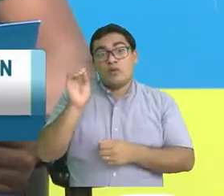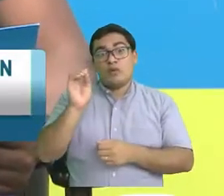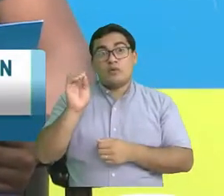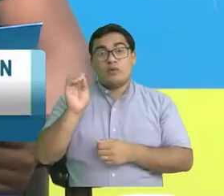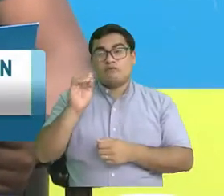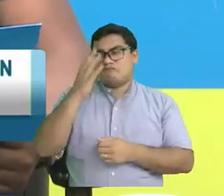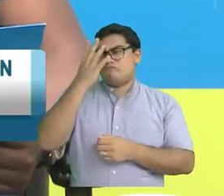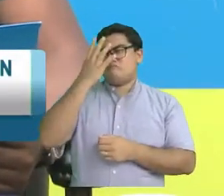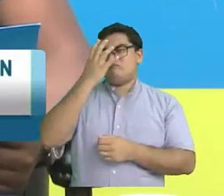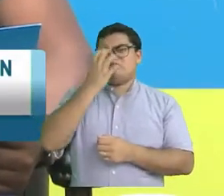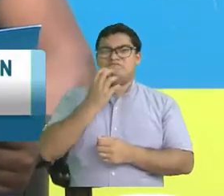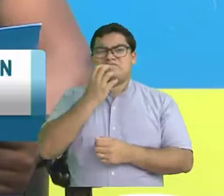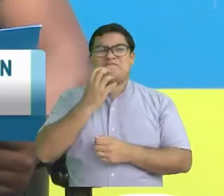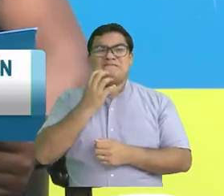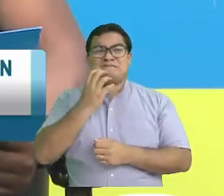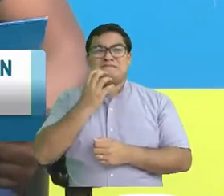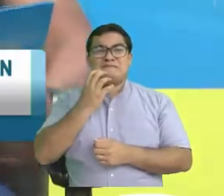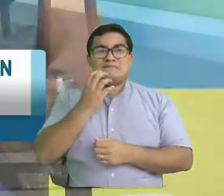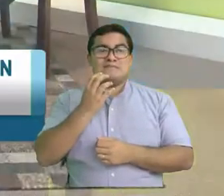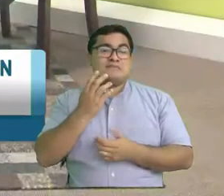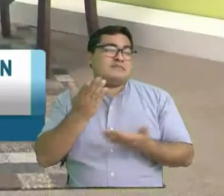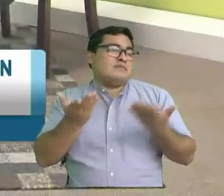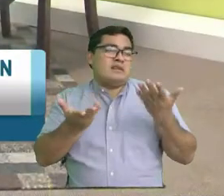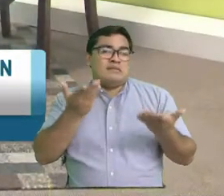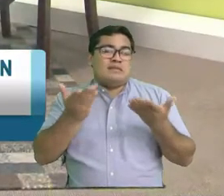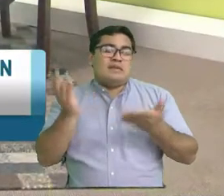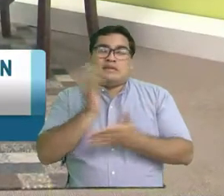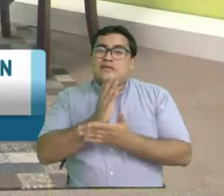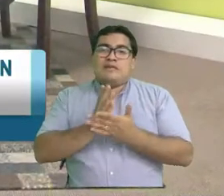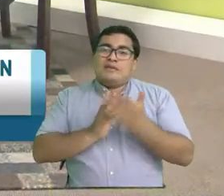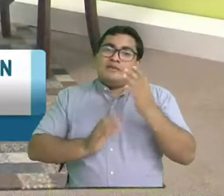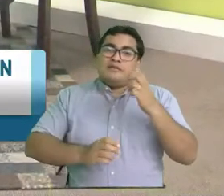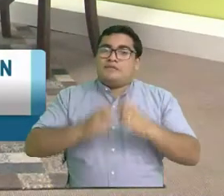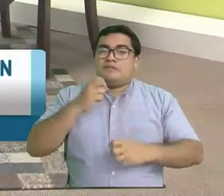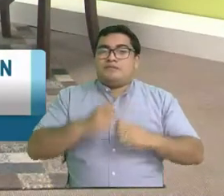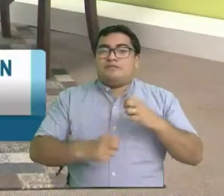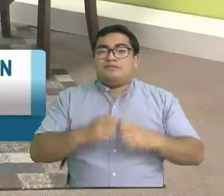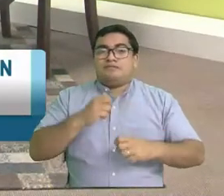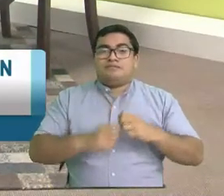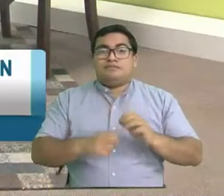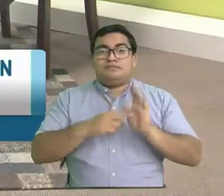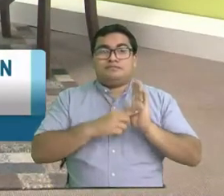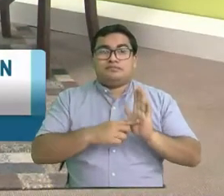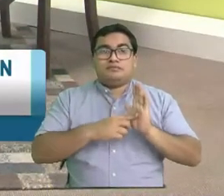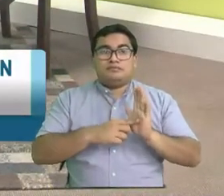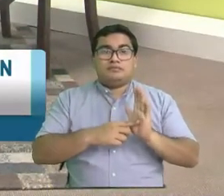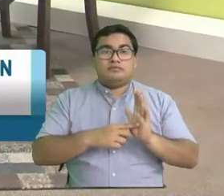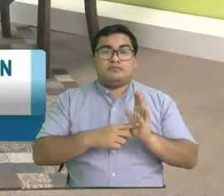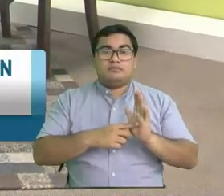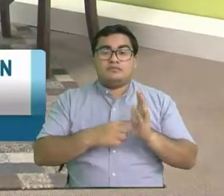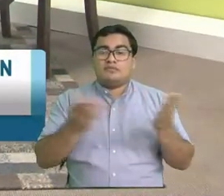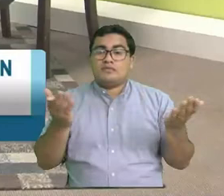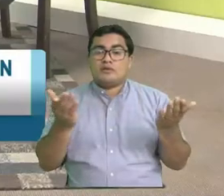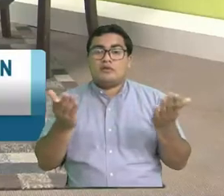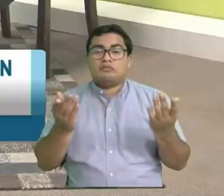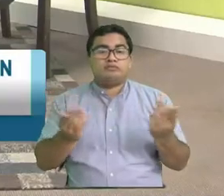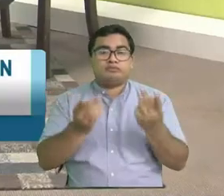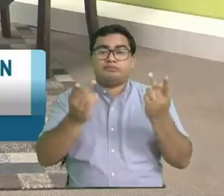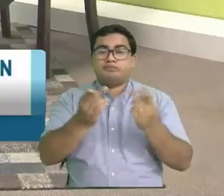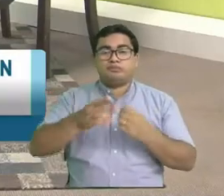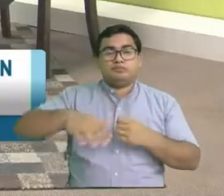un enojo por algún incidente que haya pasado, no necesariamente con la pareja, sino en el entorno en que